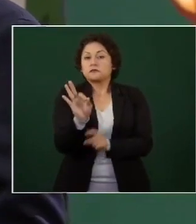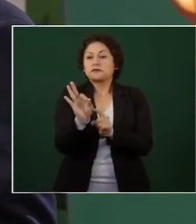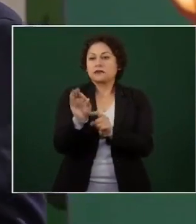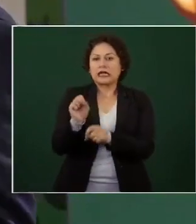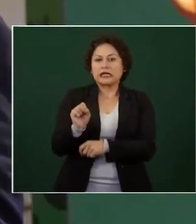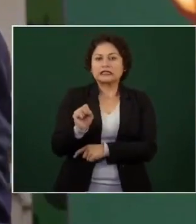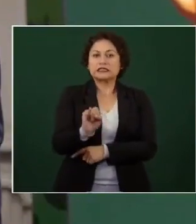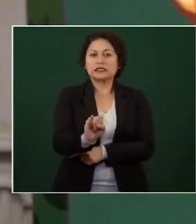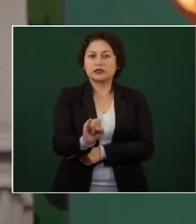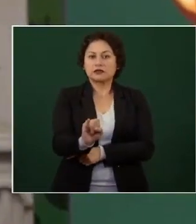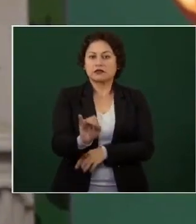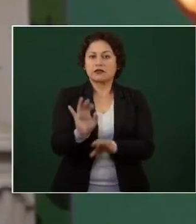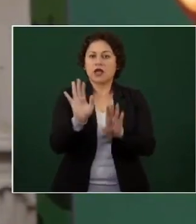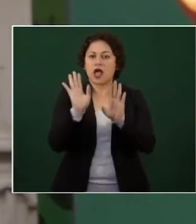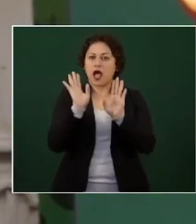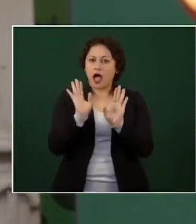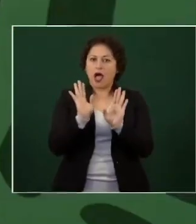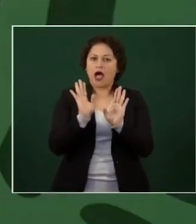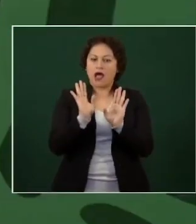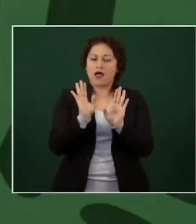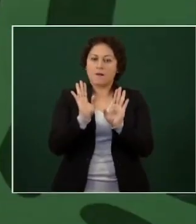y que Calderón pues no tenía